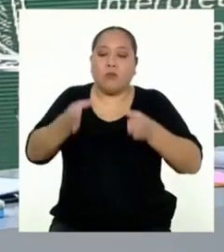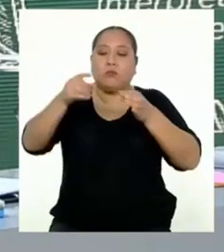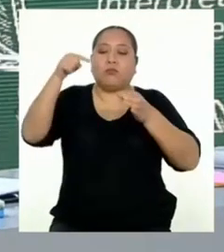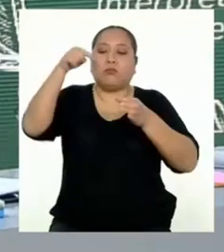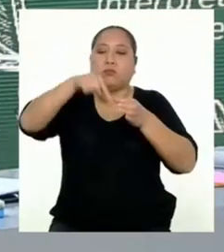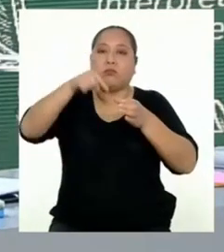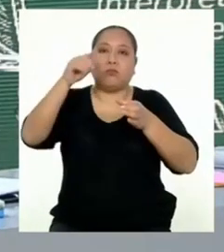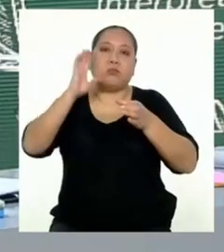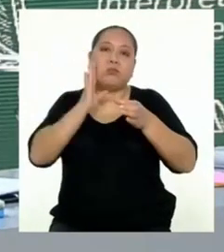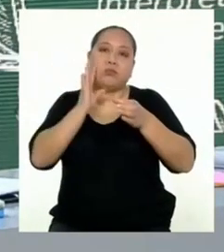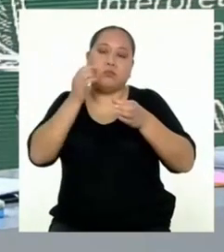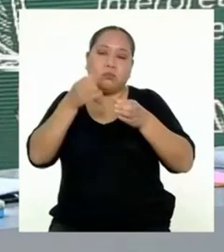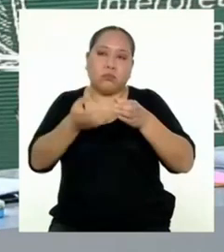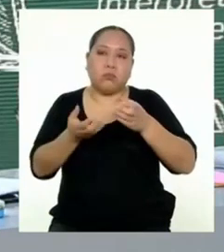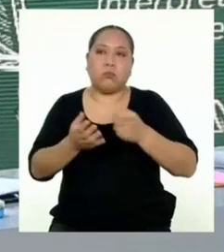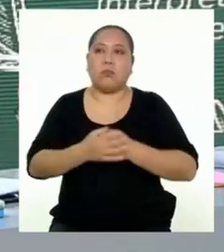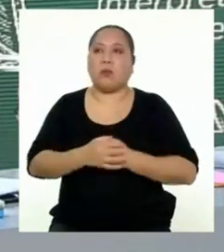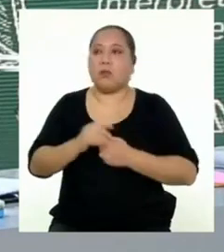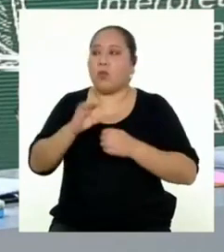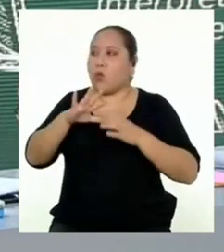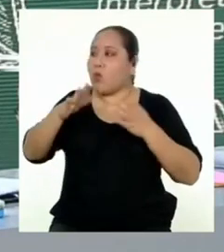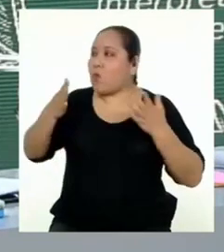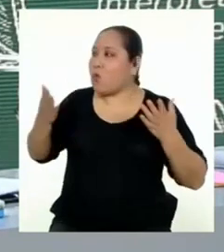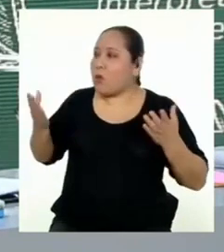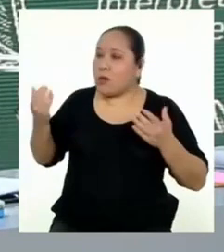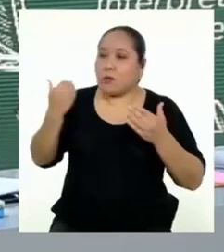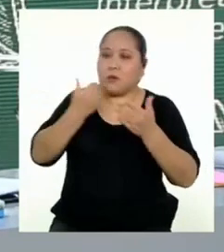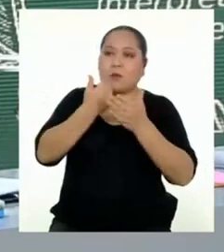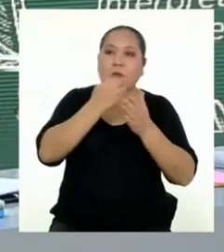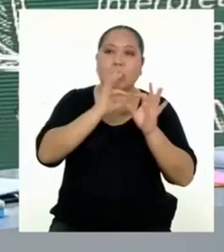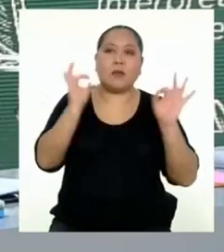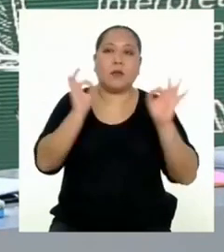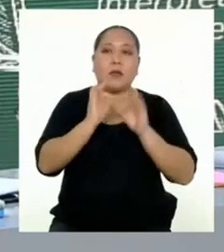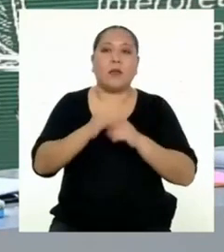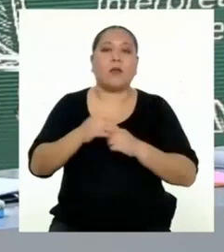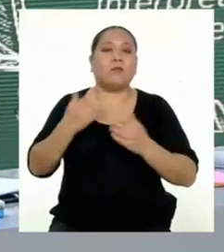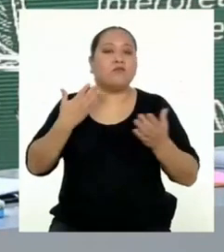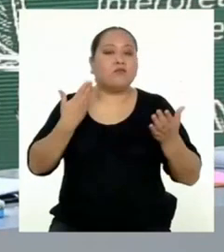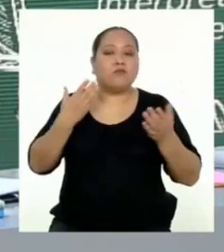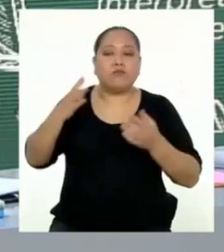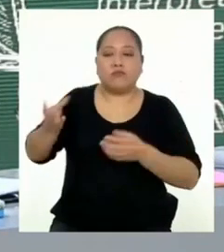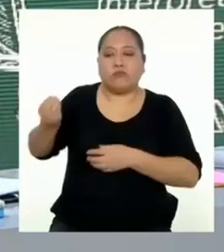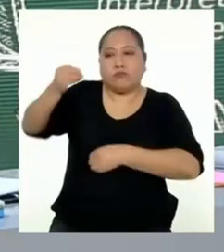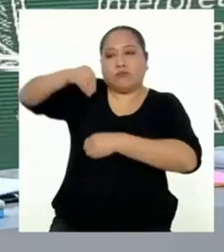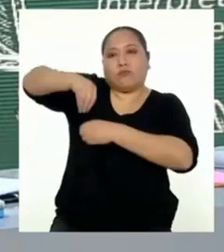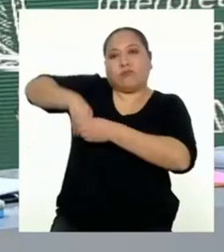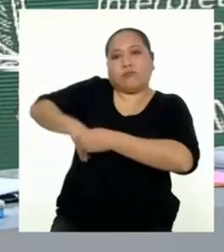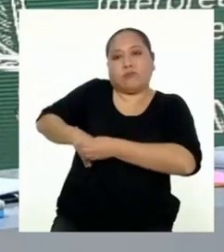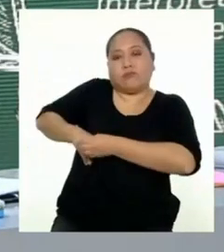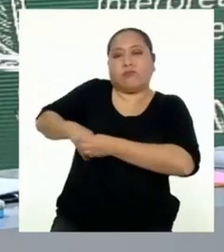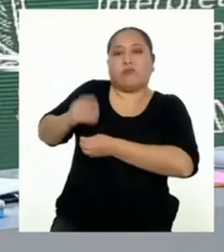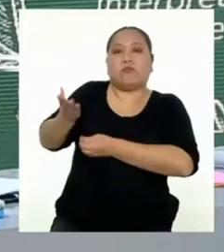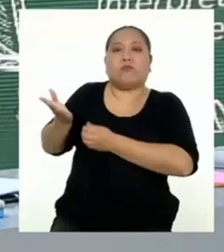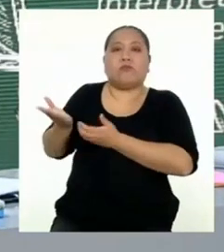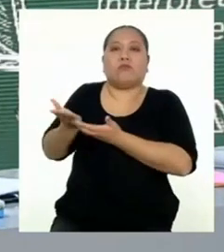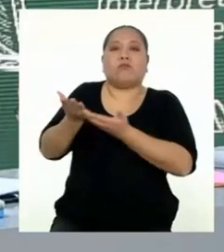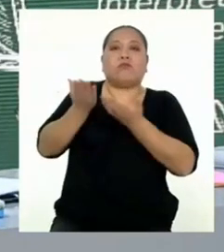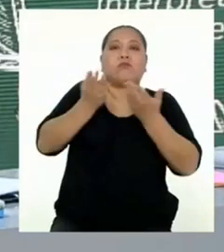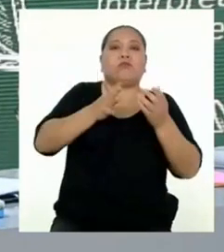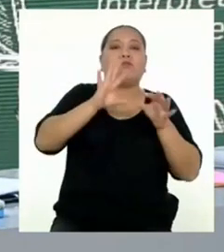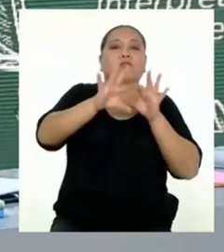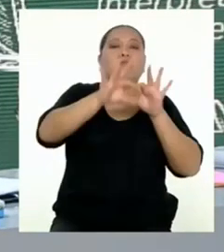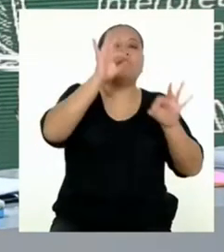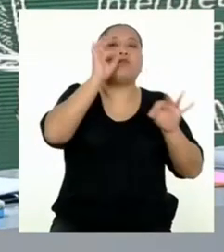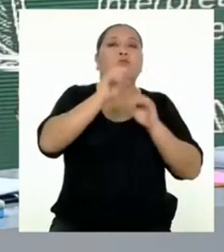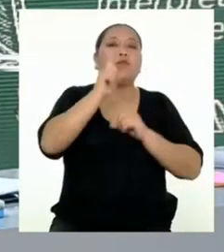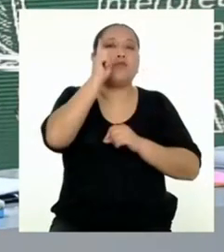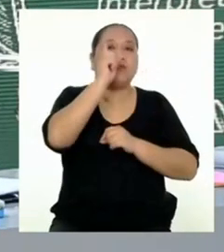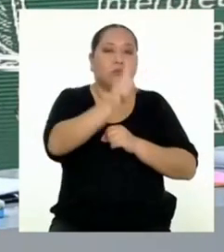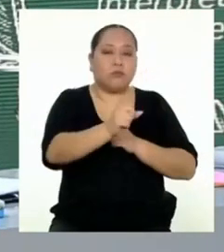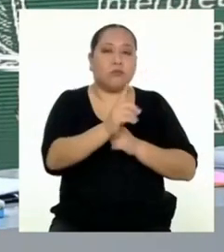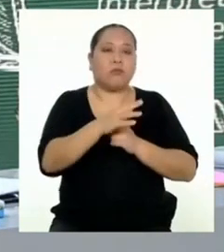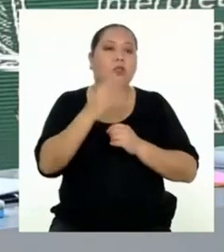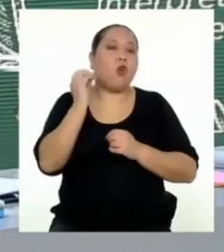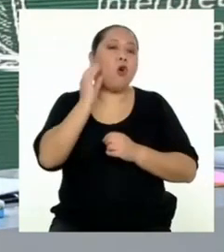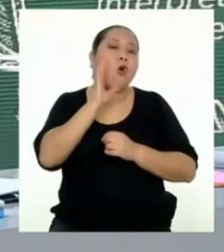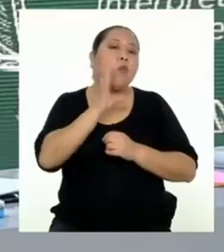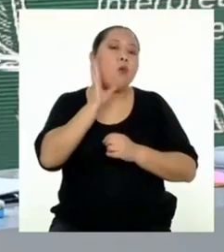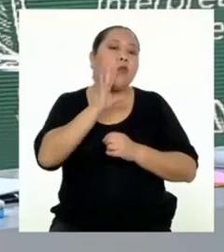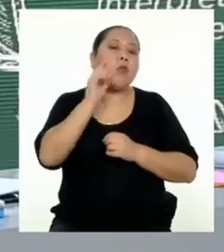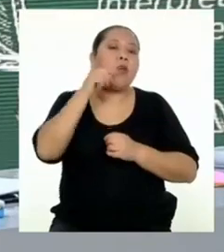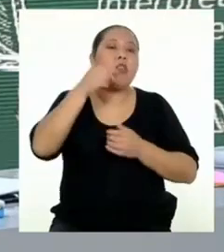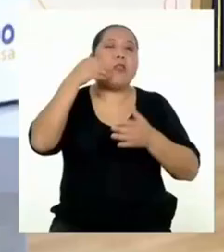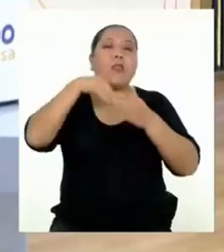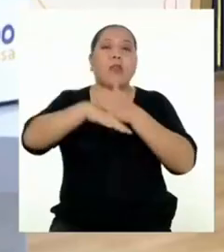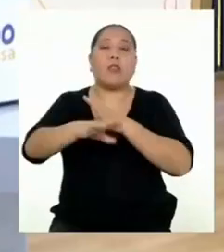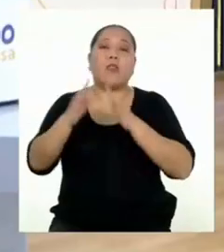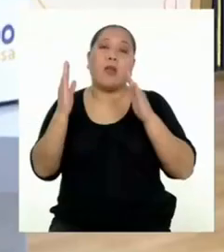tachos correspondientes. Y si no hay ninguno cerca, pues llevamos los residuos con nosotros hasta encontrar uno o desecharlo